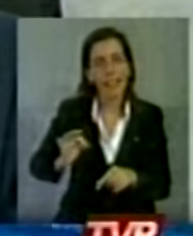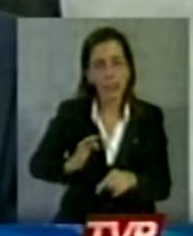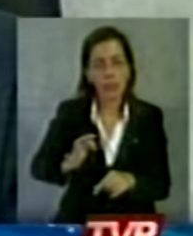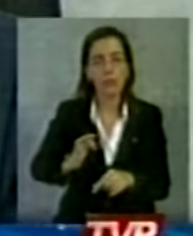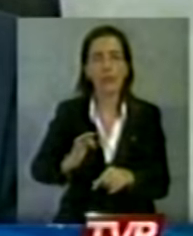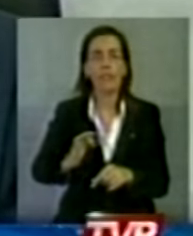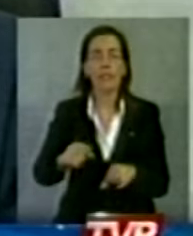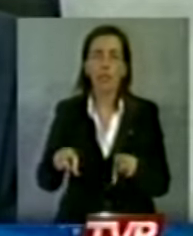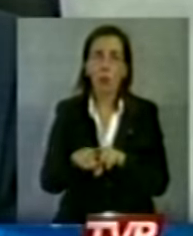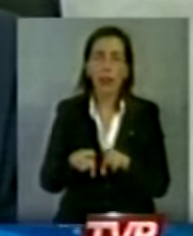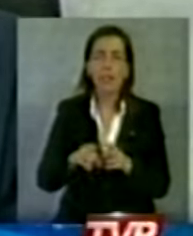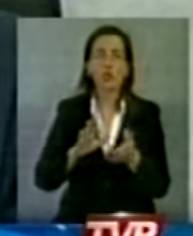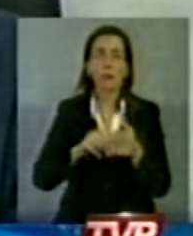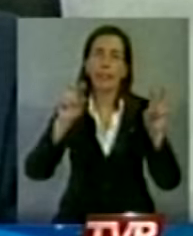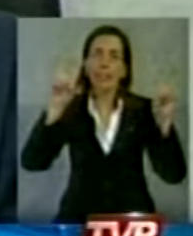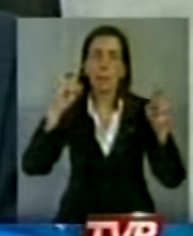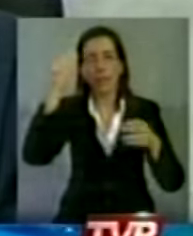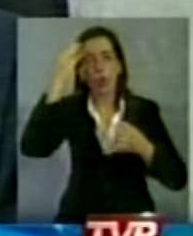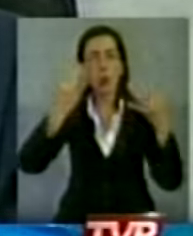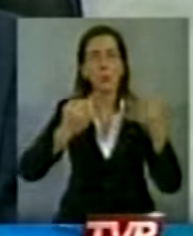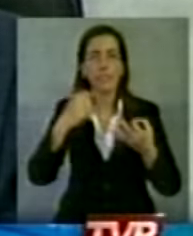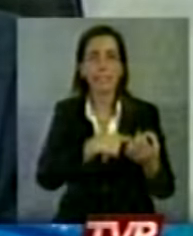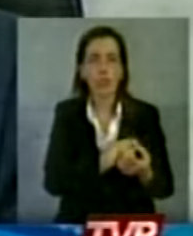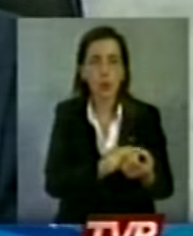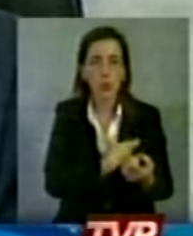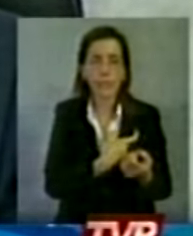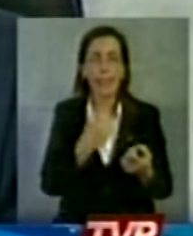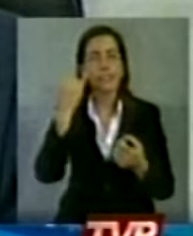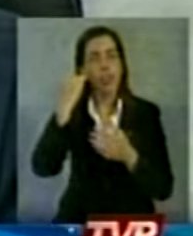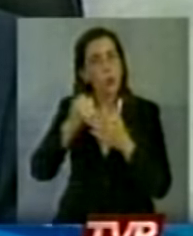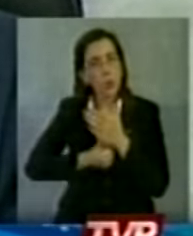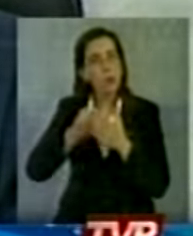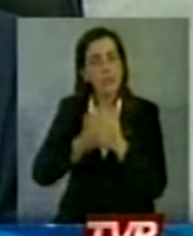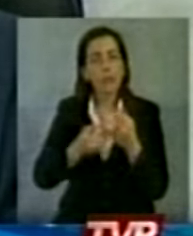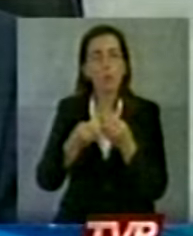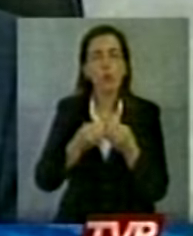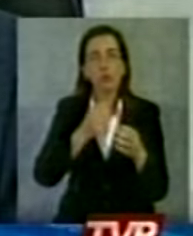la bandera de la justicia social enarbolada por los trabajadores tucumanos.